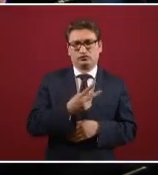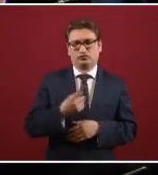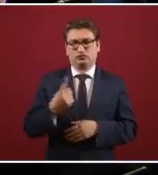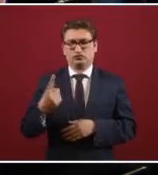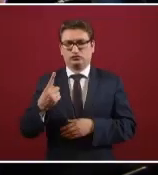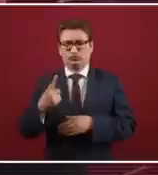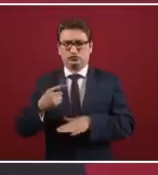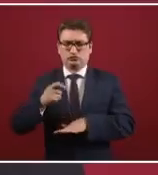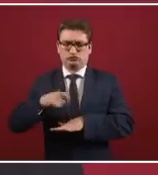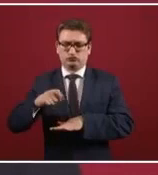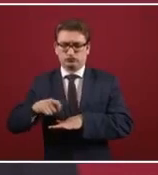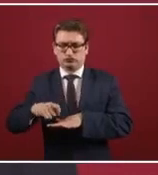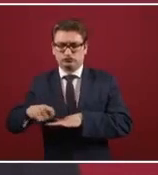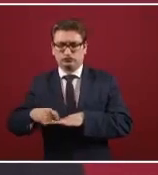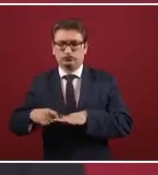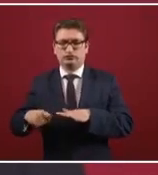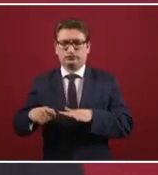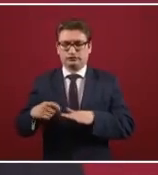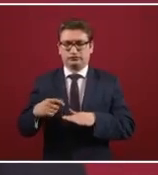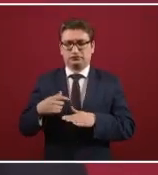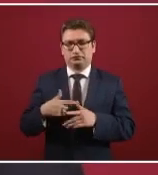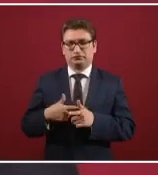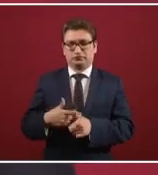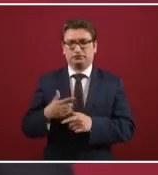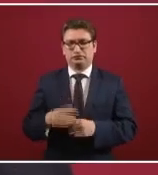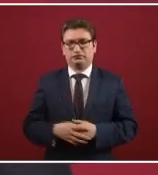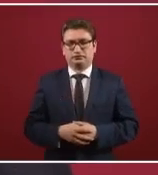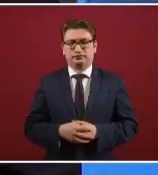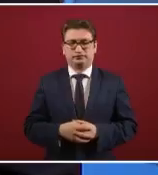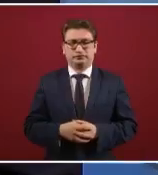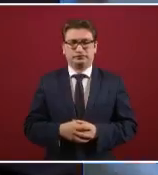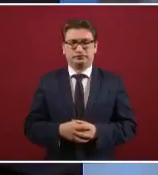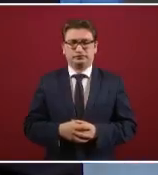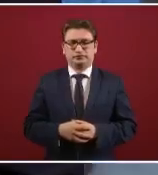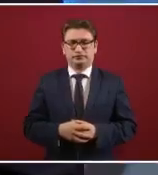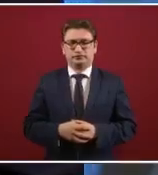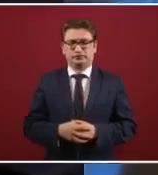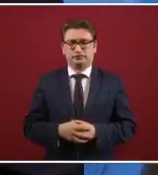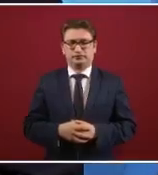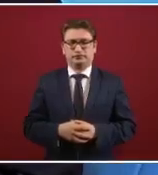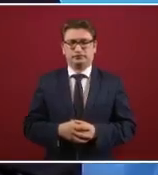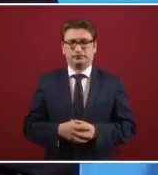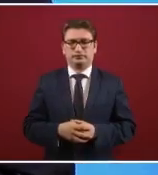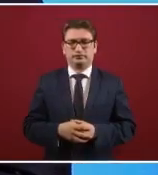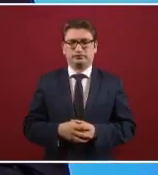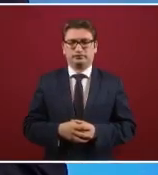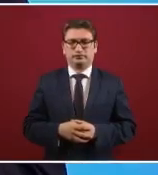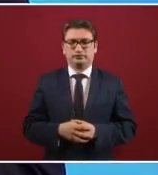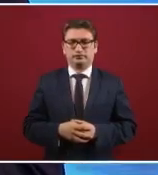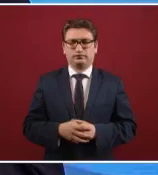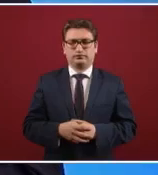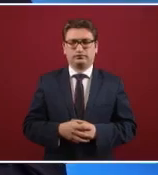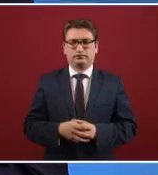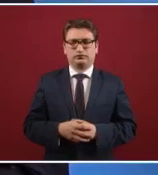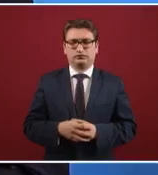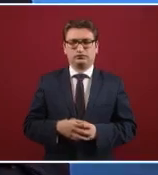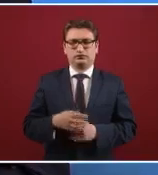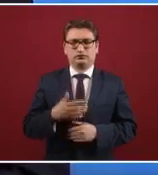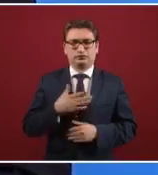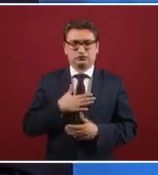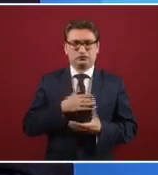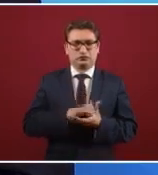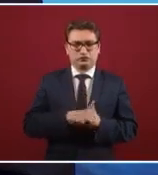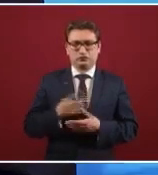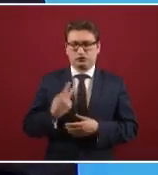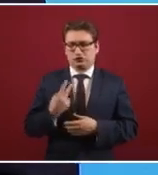porque necesito escribir estamos los dos acostumbrados a eso beatriz